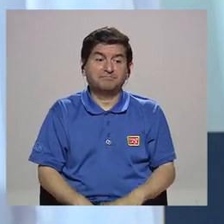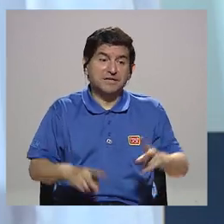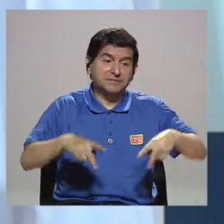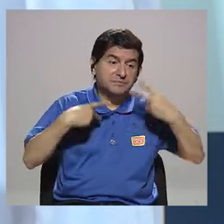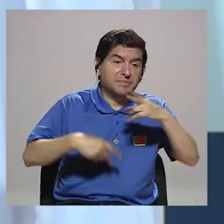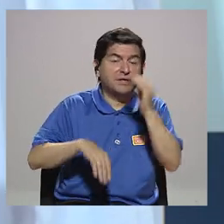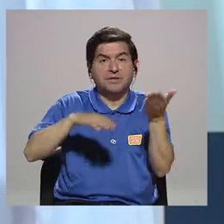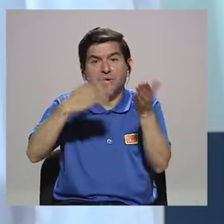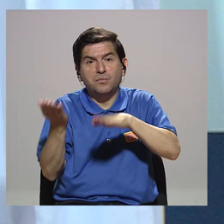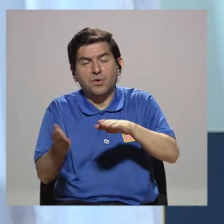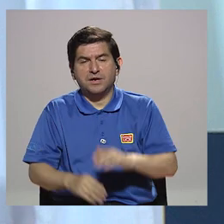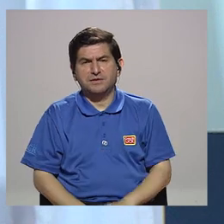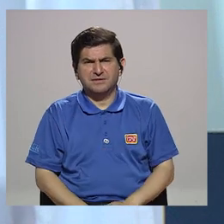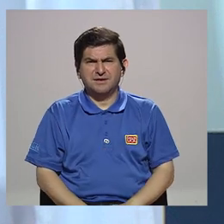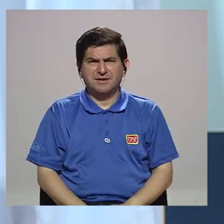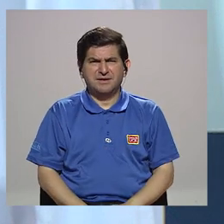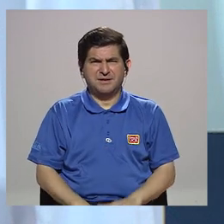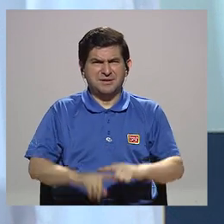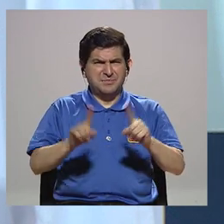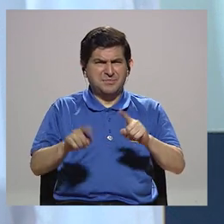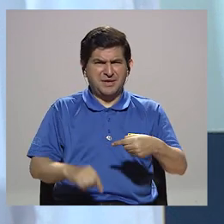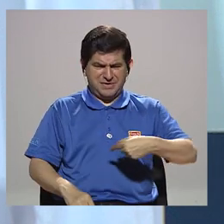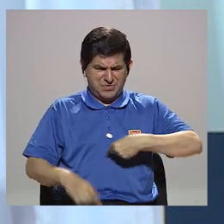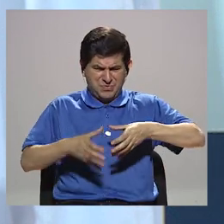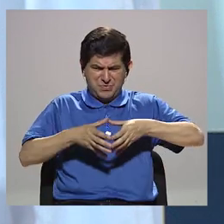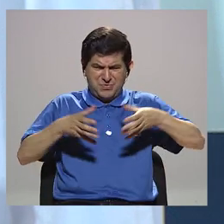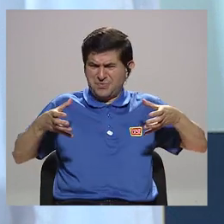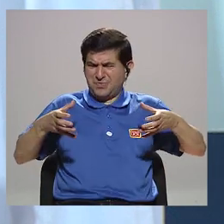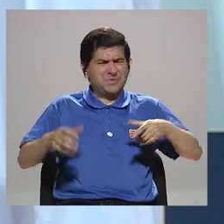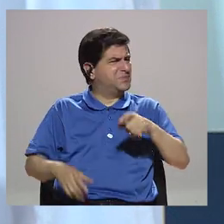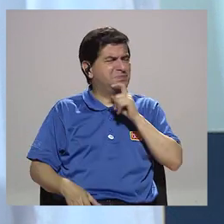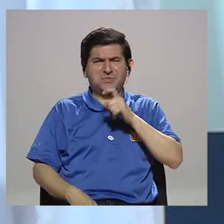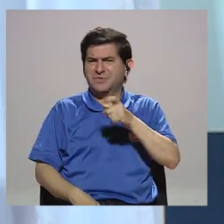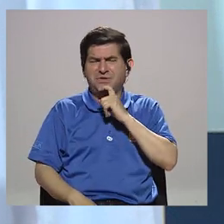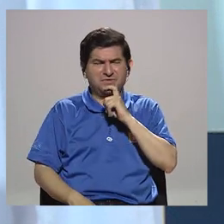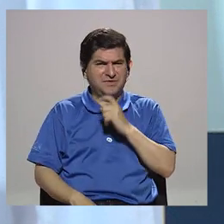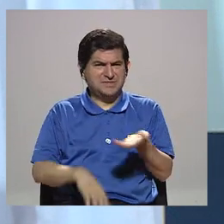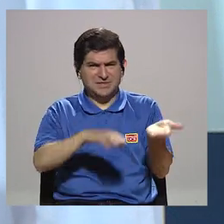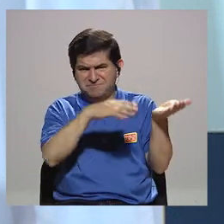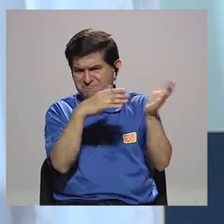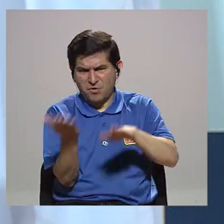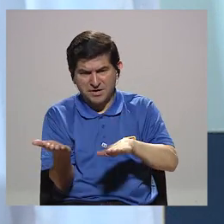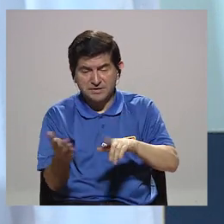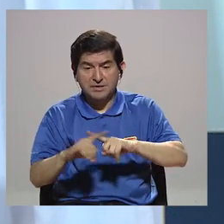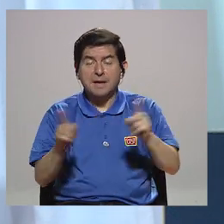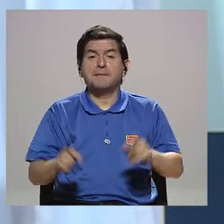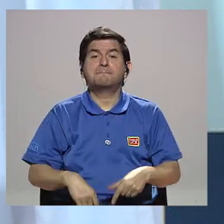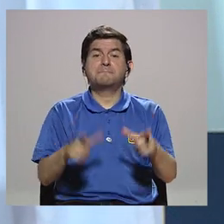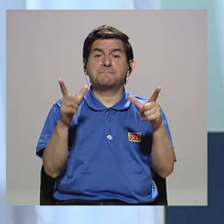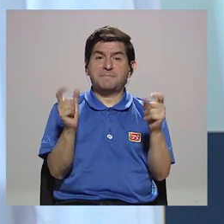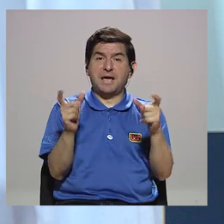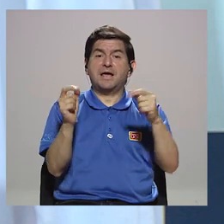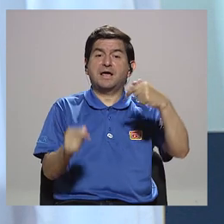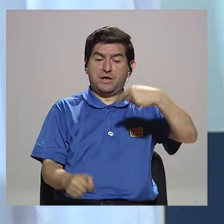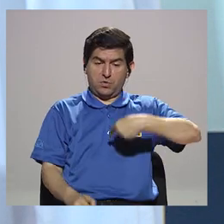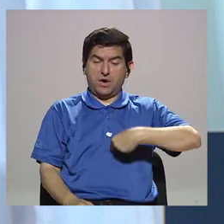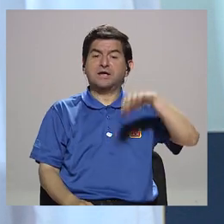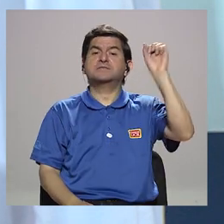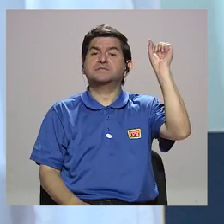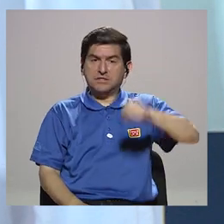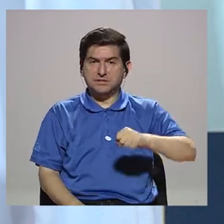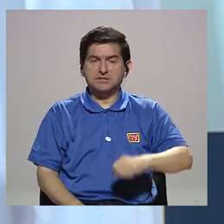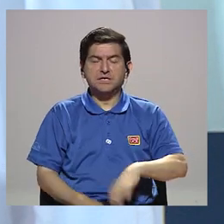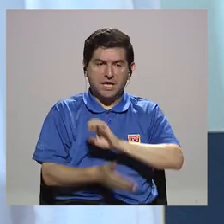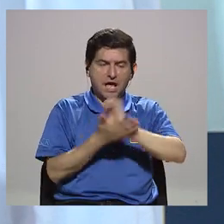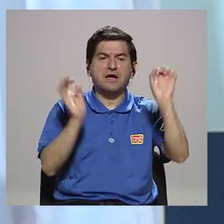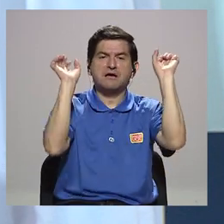o a morir, ¿verdad? La gastritis difícilmente va a matar a alguien, pero un cáncer gástrico sí,